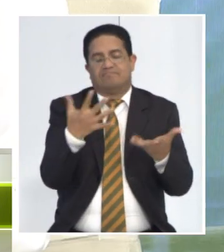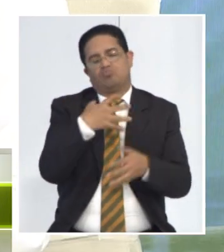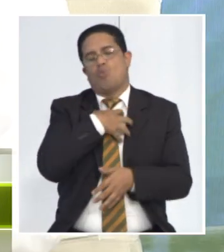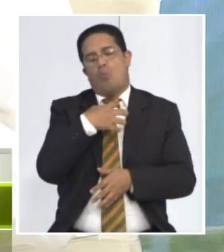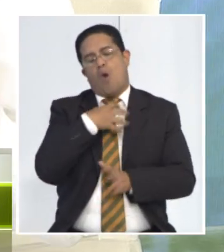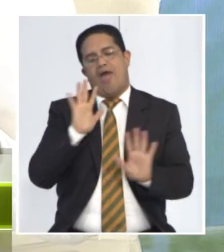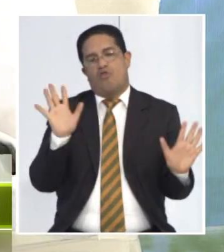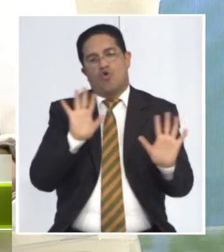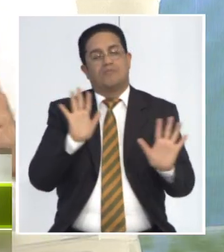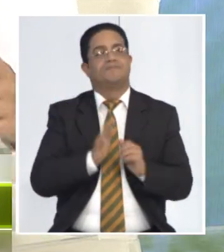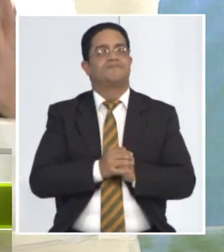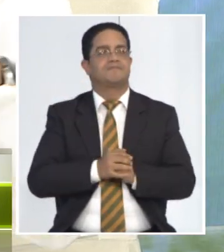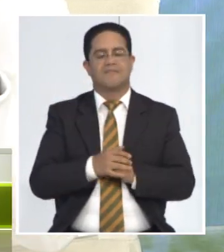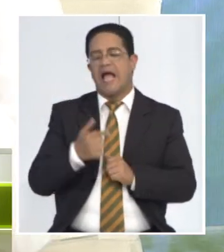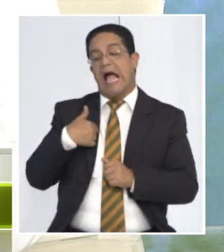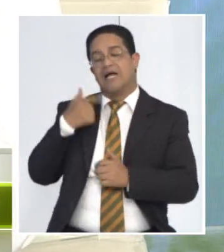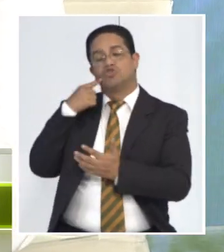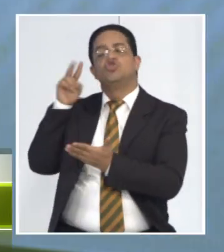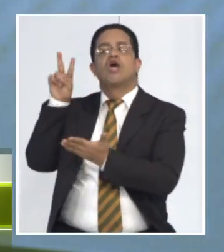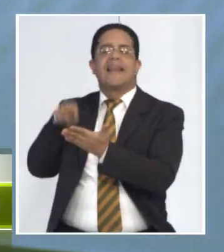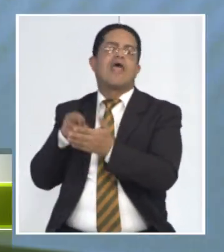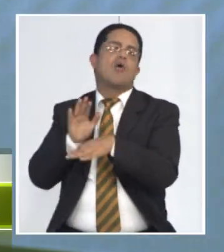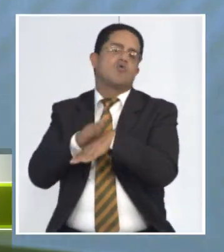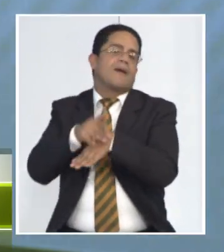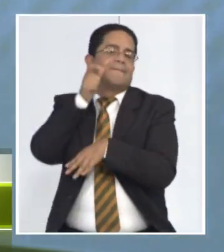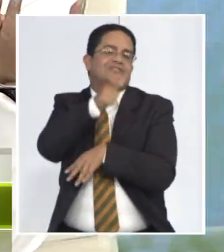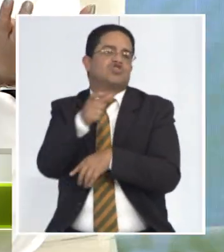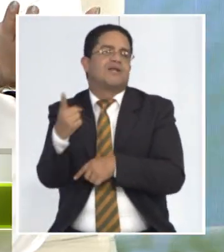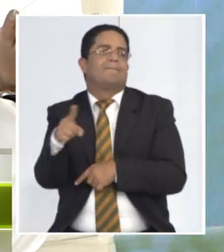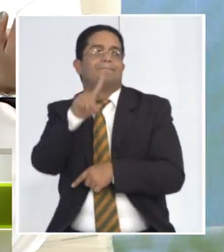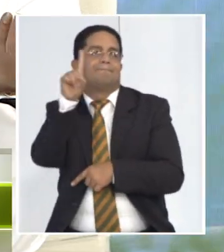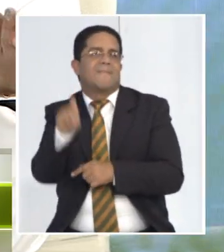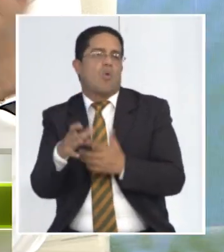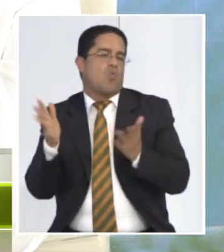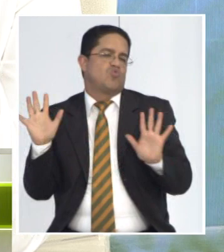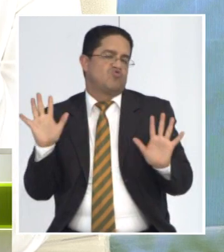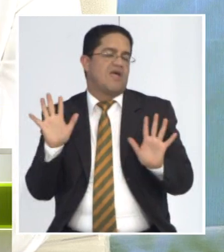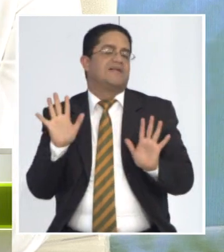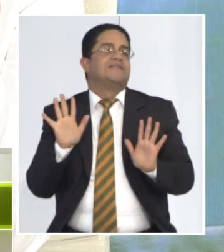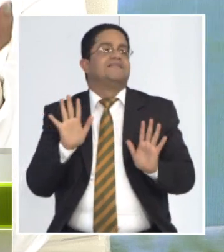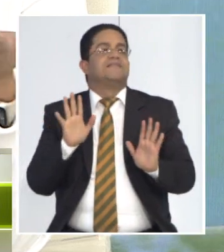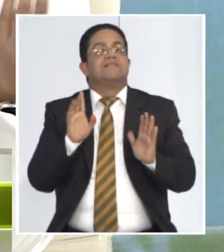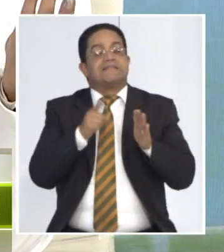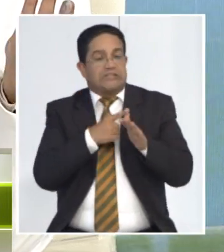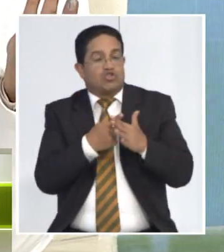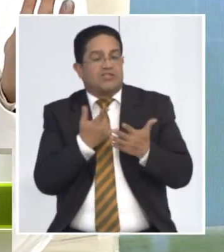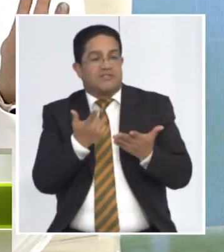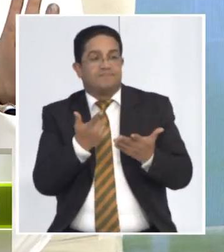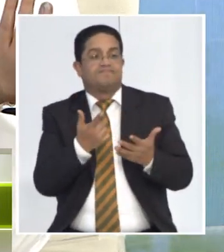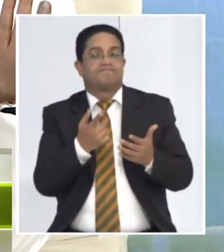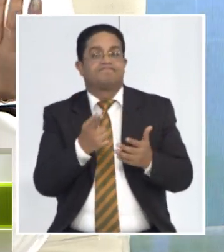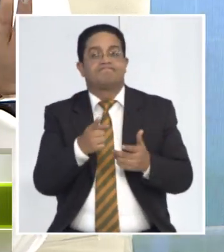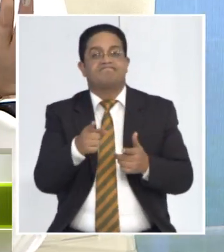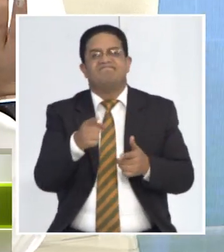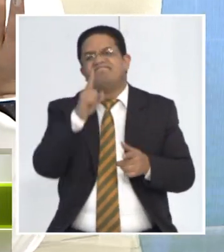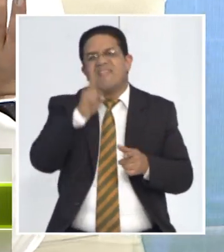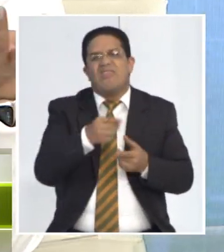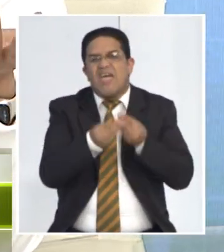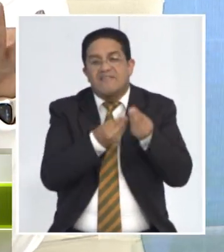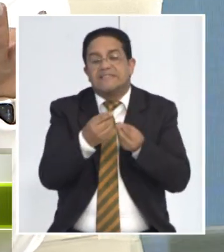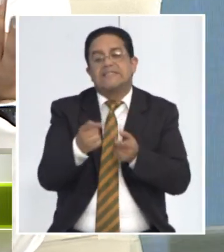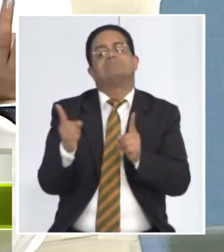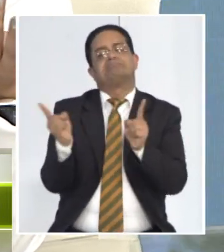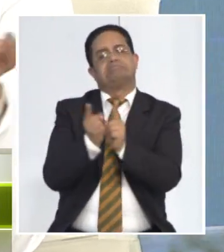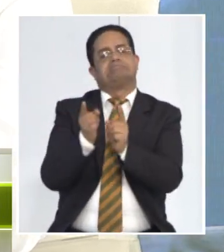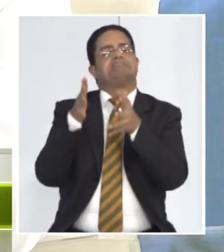por supuesto. Yo leo esta pregunta porque Claro. Justamente nos decía, ¿lo está haciendo bien? Y bueno, lo que hay que hacer bien es, bueno, visitar al médico para